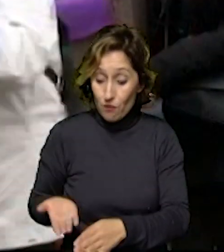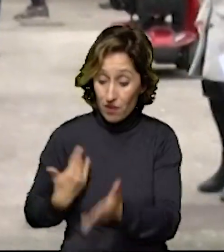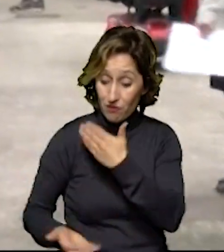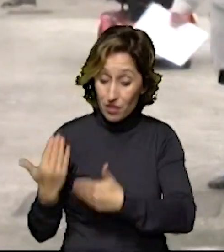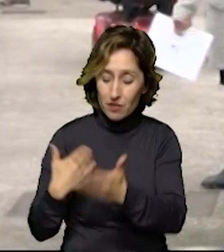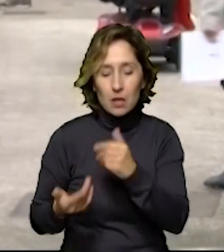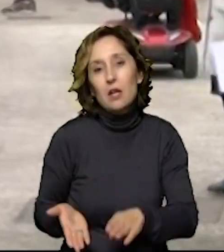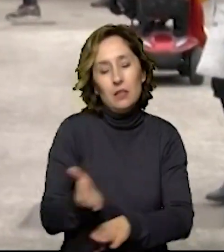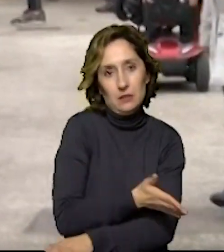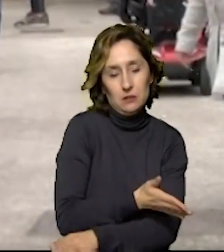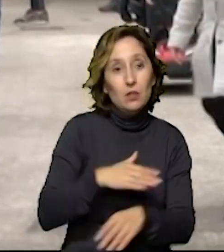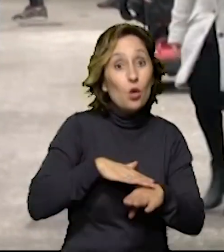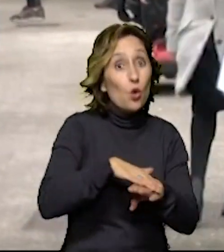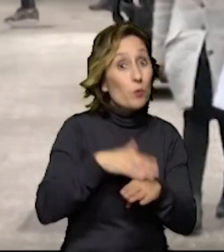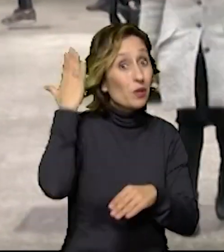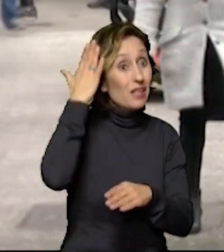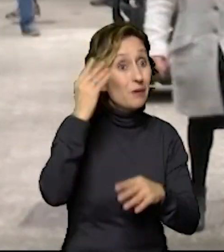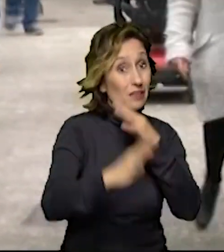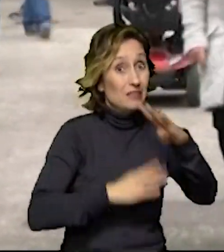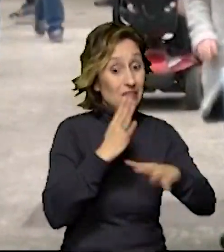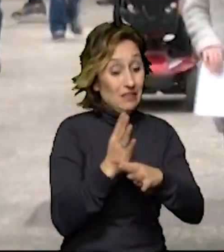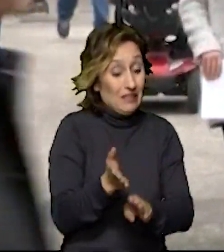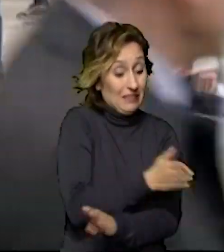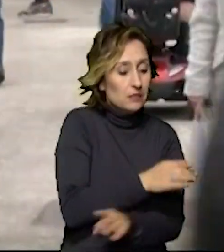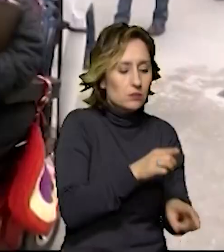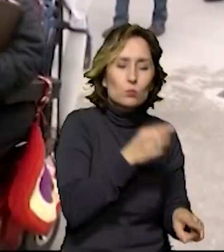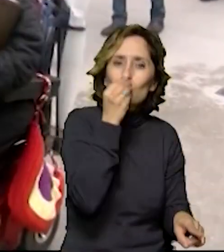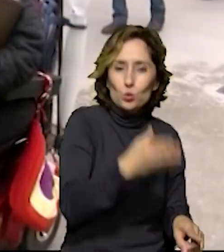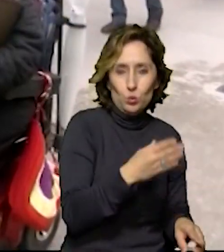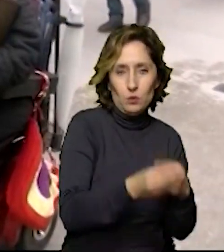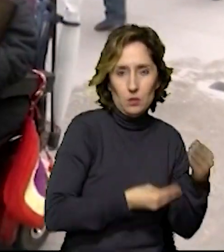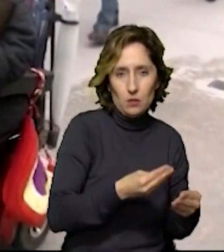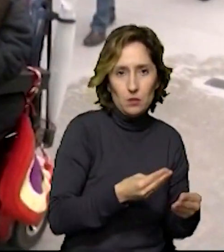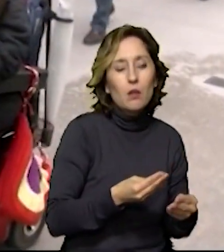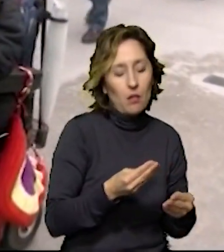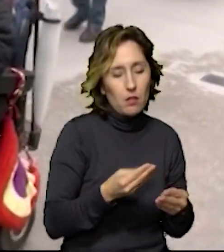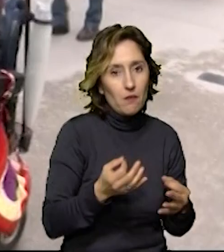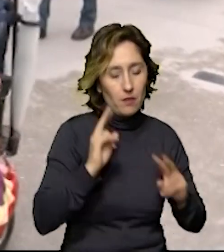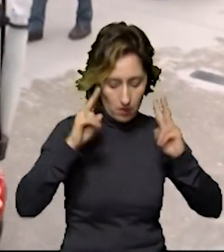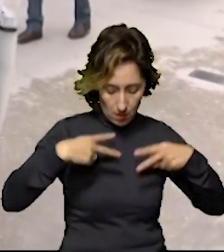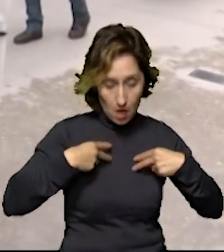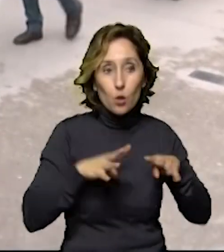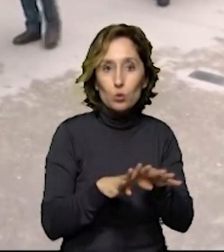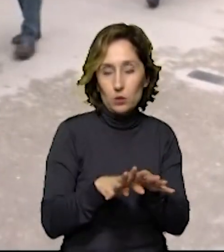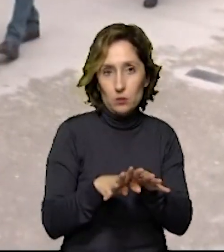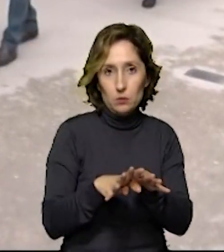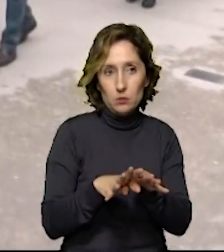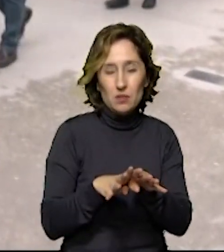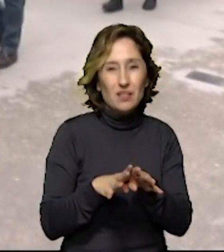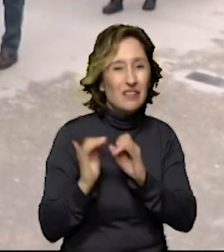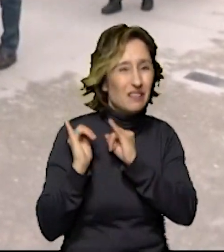el Gobierno de Navarra de la anterior legislatura lo hizo muy bien, y es verdad que tenemos que hacer autocrítica, porque llegamos tarde, porque hay